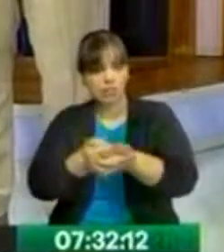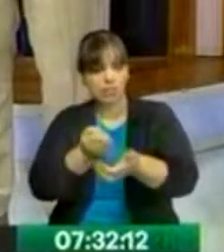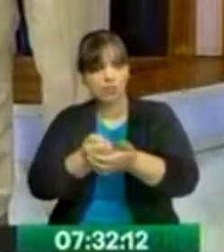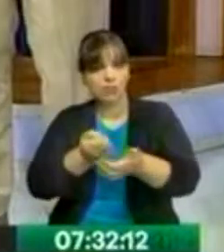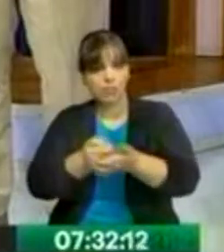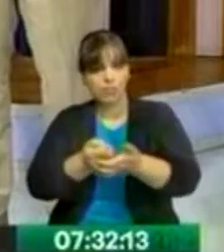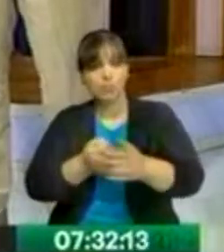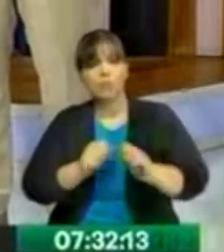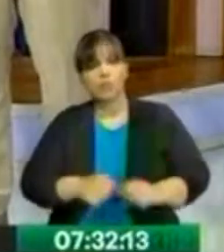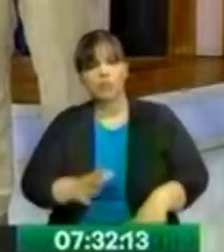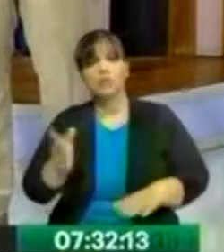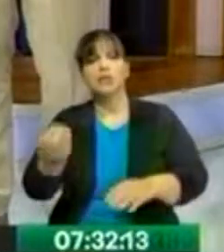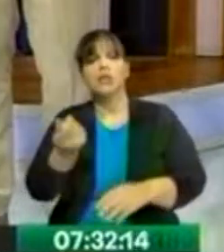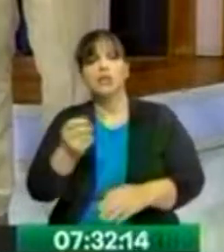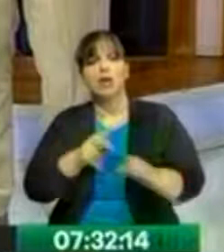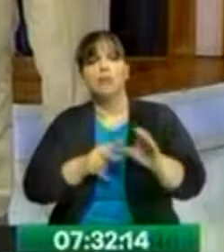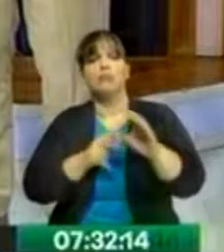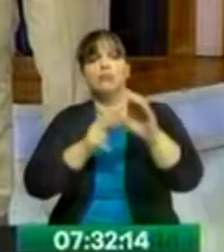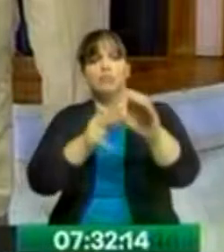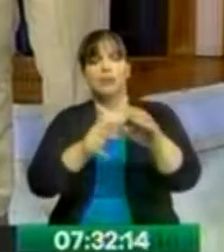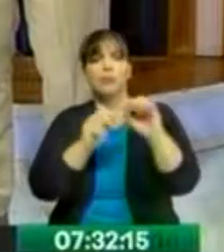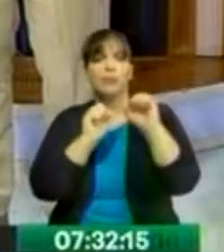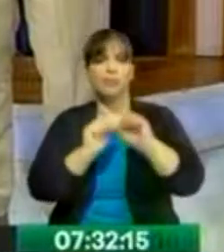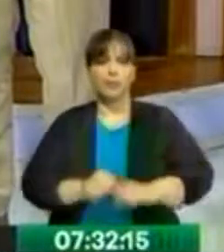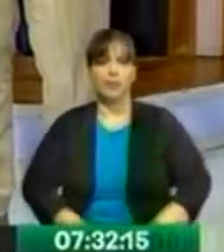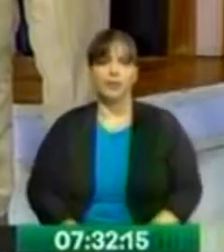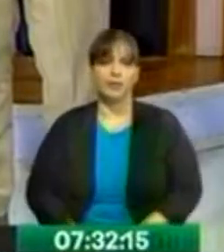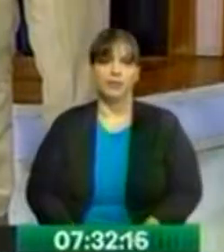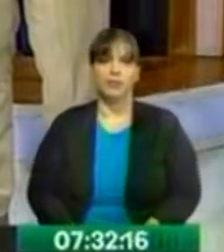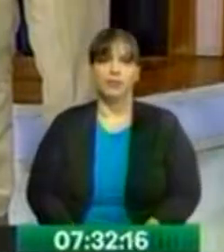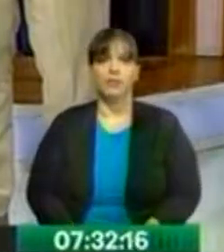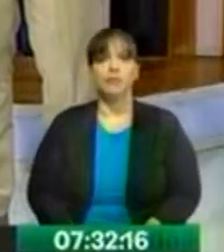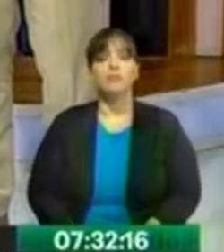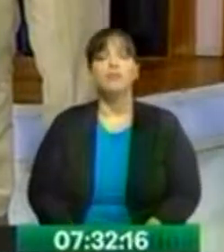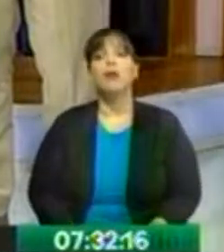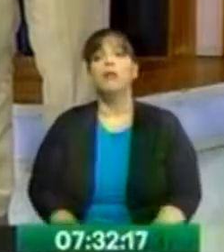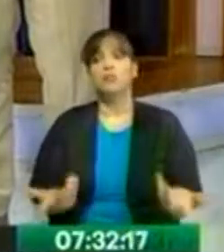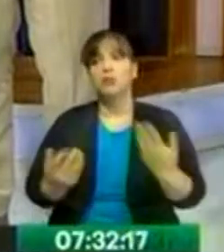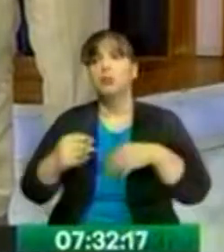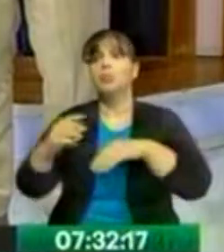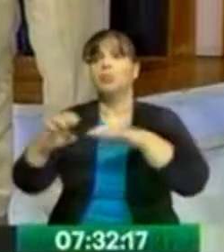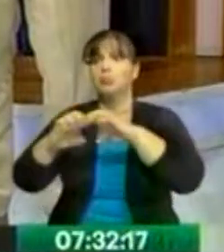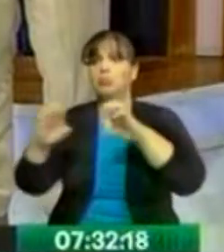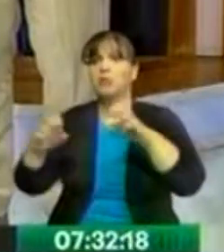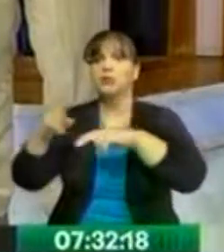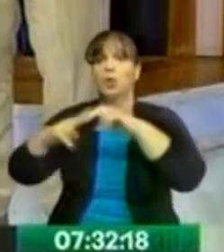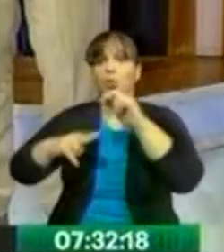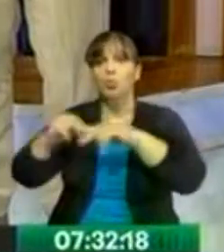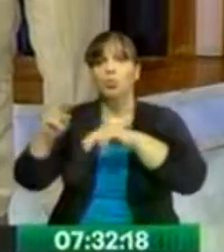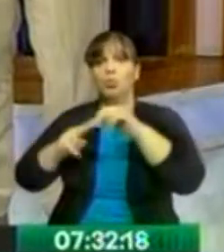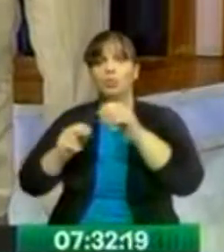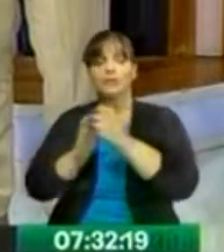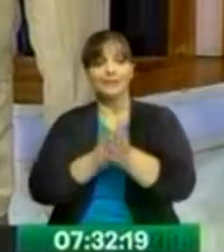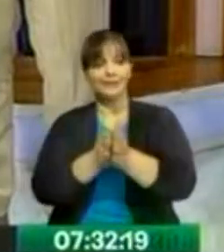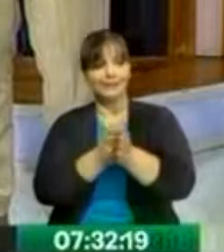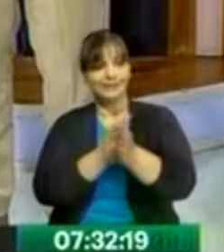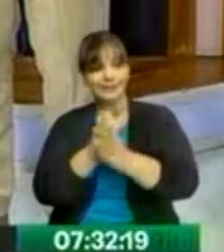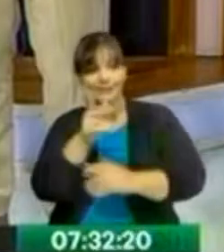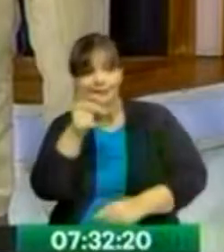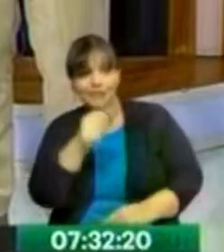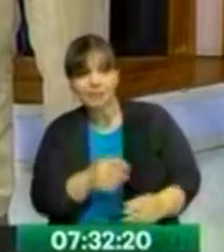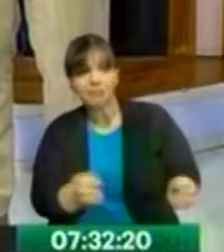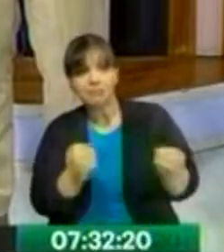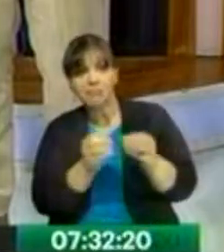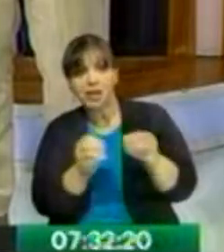a préstamos hipotecarios. Estos créditos buscan fortalecer el sector de la construcción y dinamizar la economía nacional.